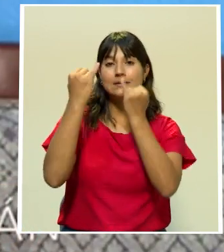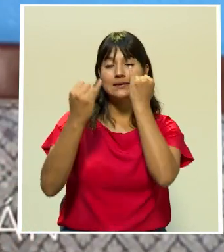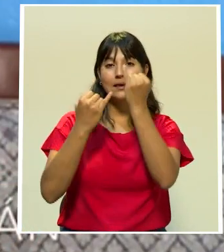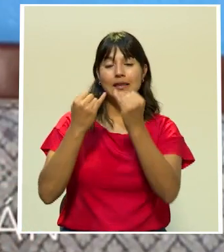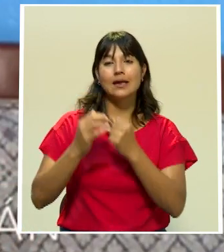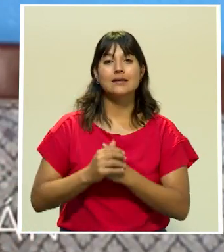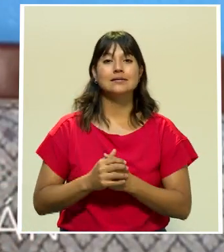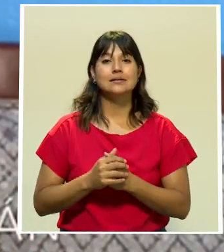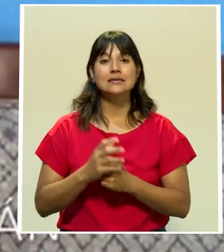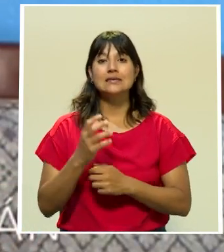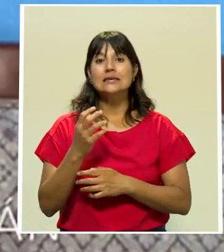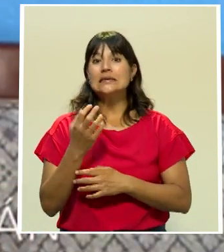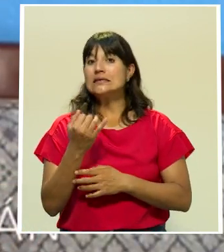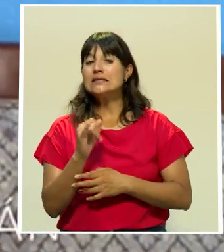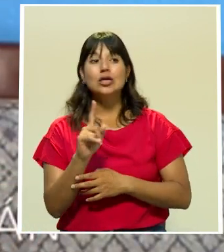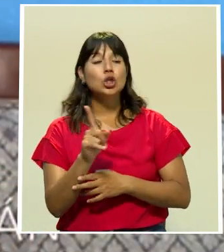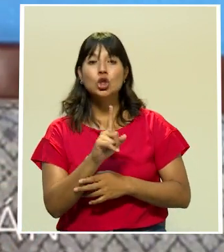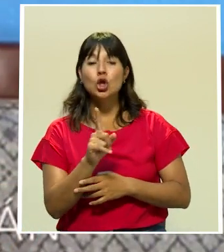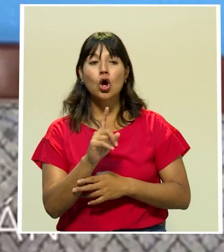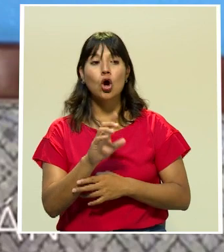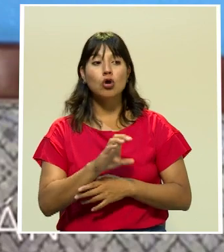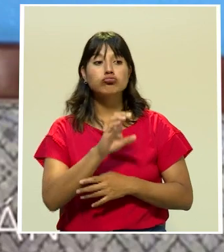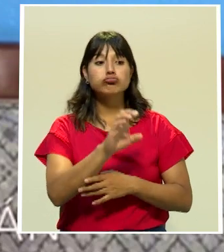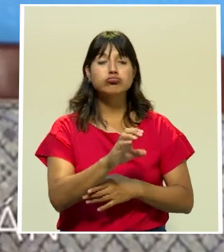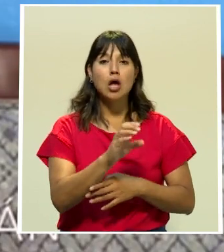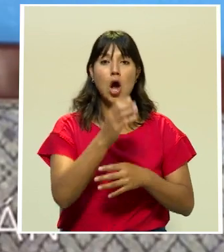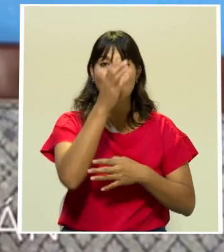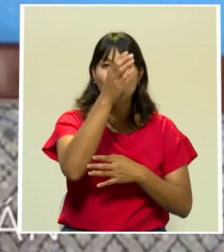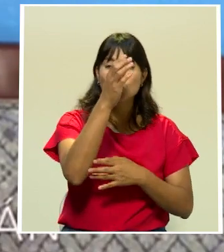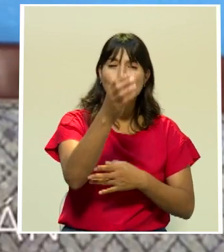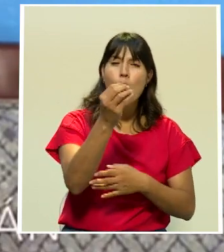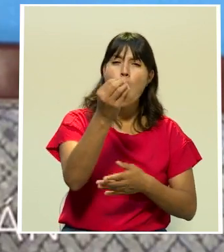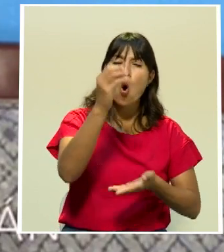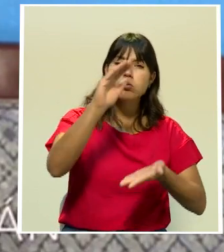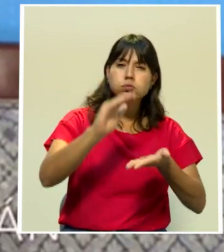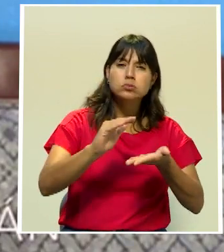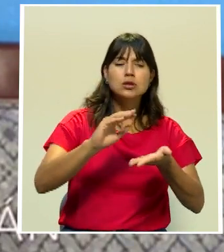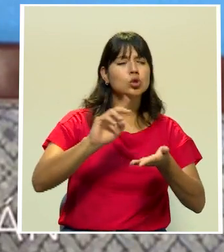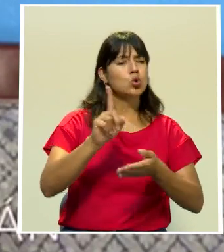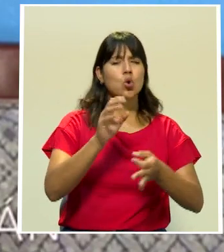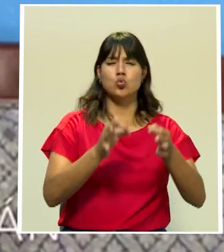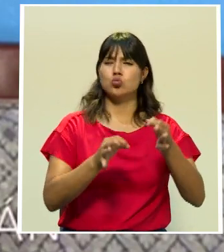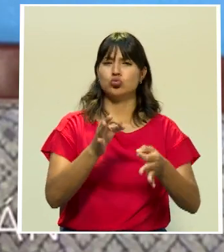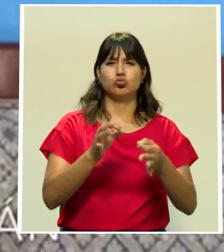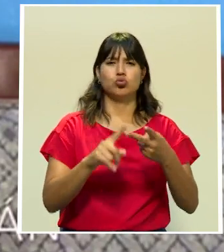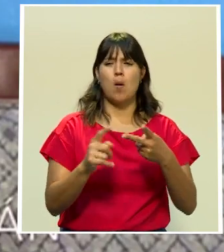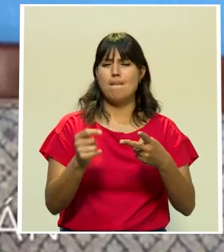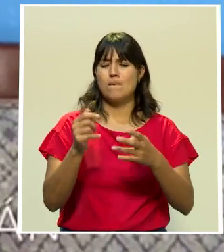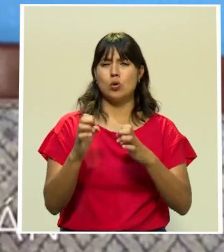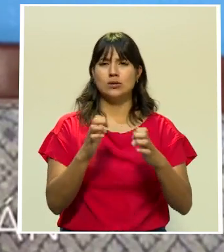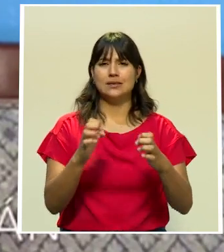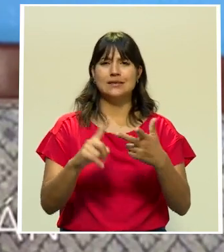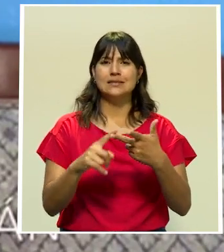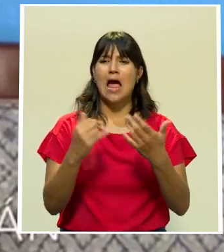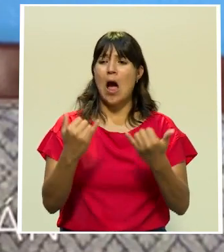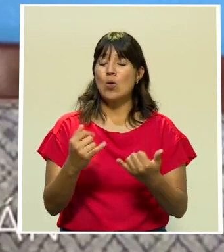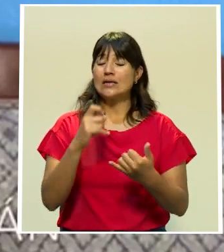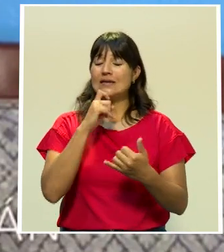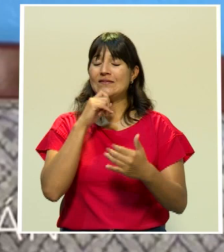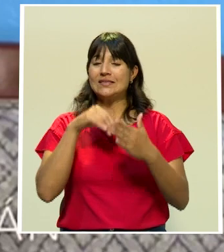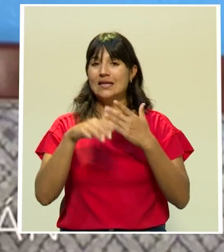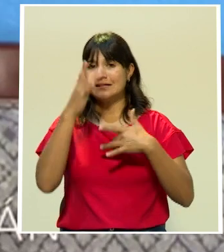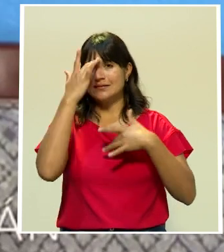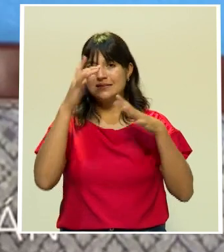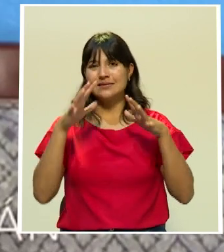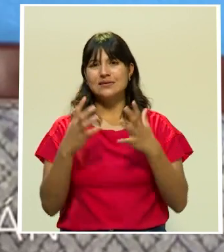No apostar a la cultura es injusto para mucha gente, es poco estratégico para todo el país y es crítico en la pandemia ante la vulnerabilidad